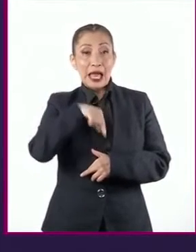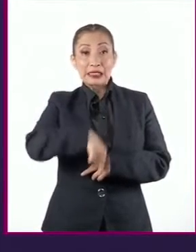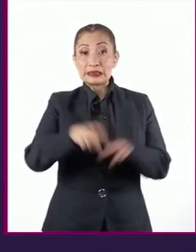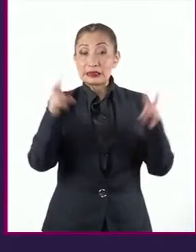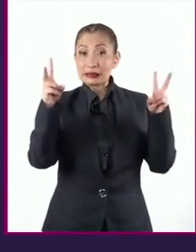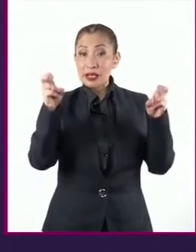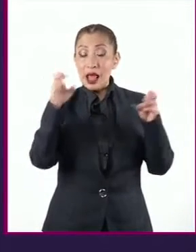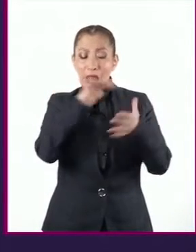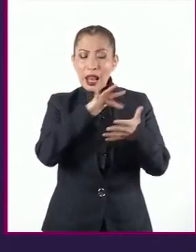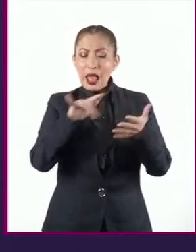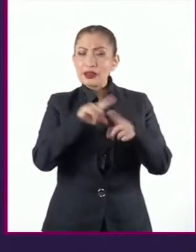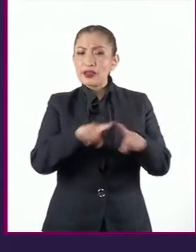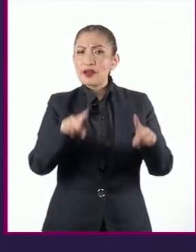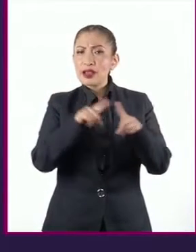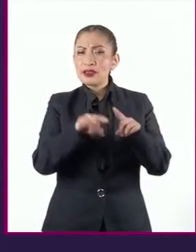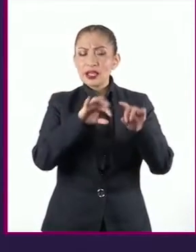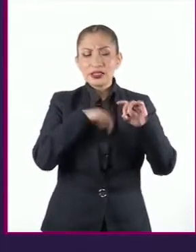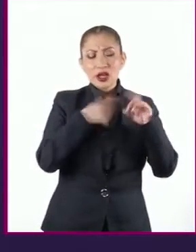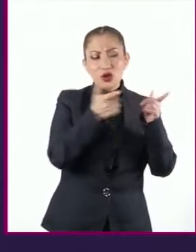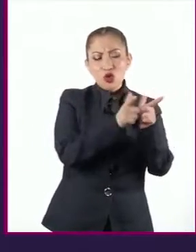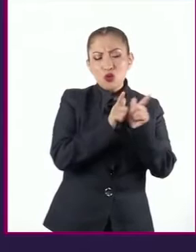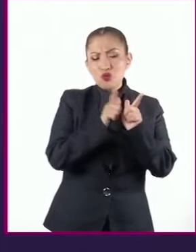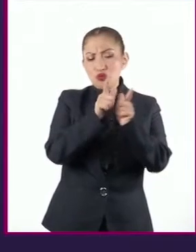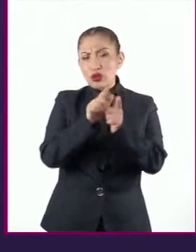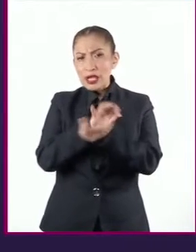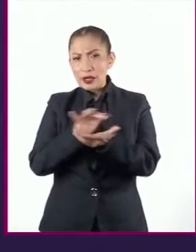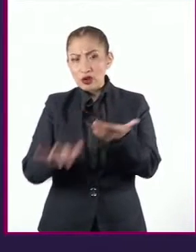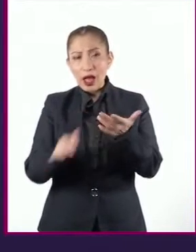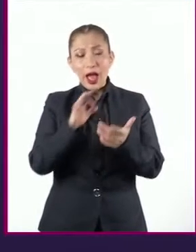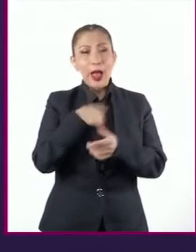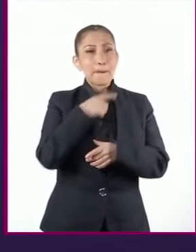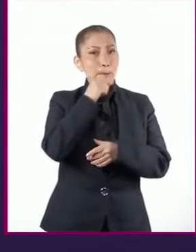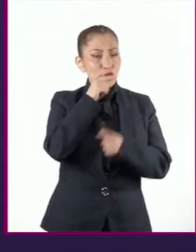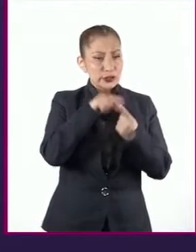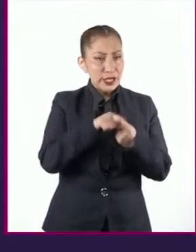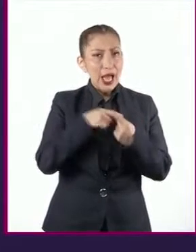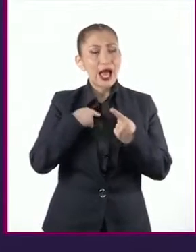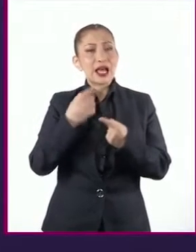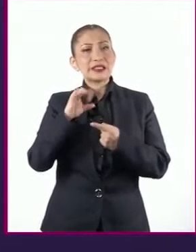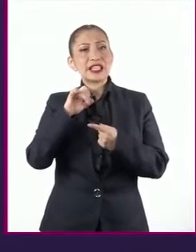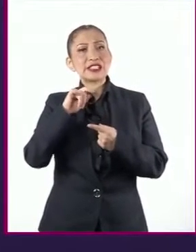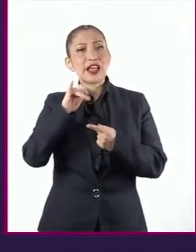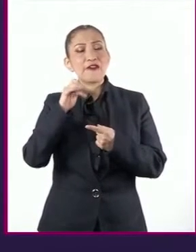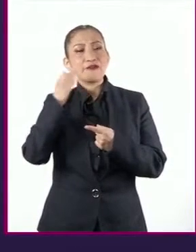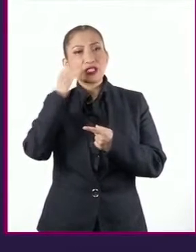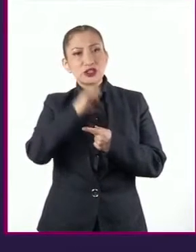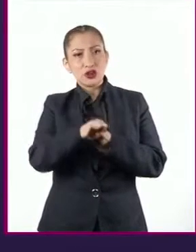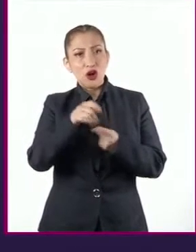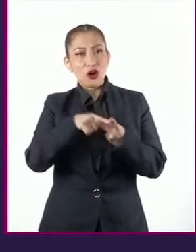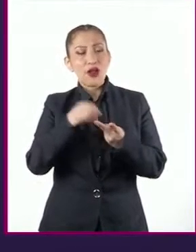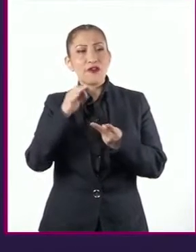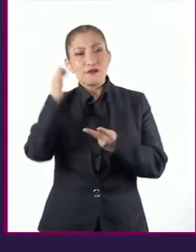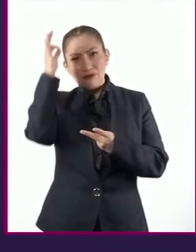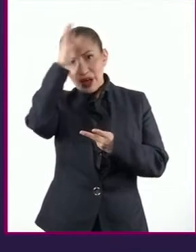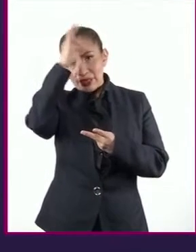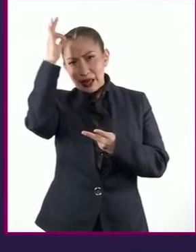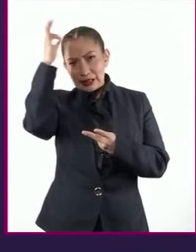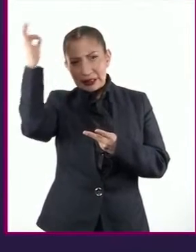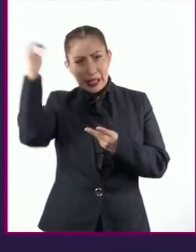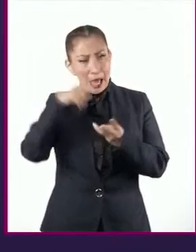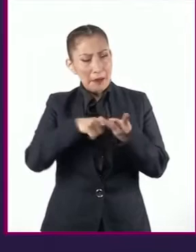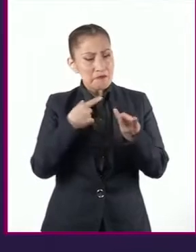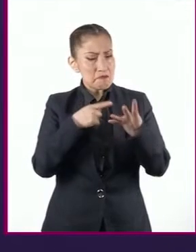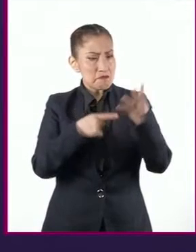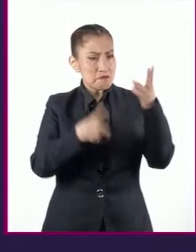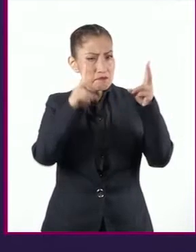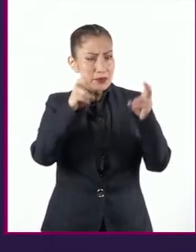es leer diversos géneros narrativos, el género policíaco, ciencia ficción, fantasía, entre otros. Un tema